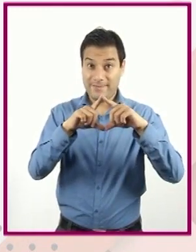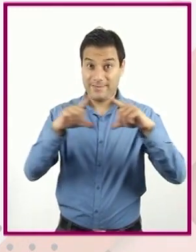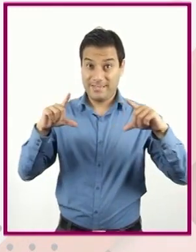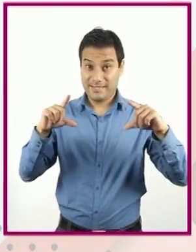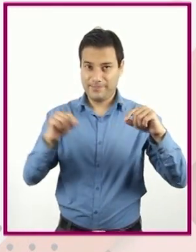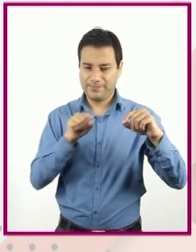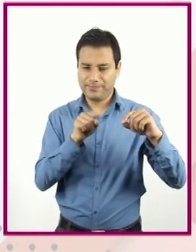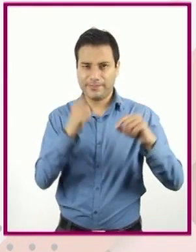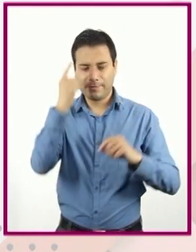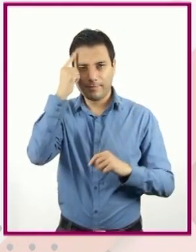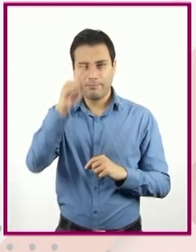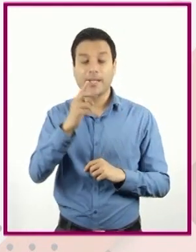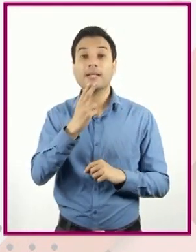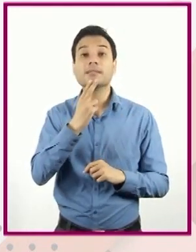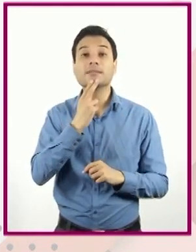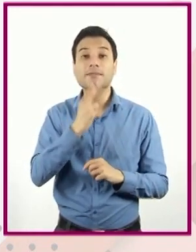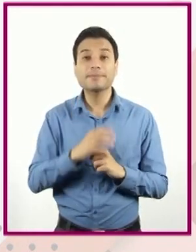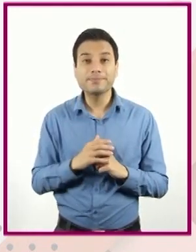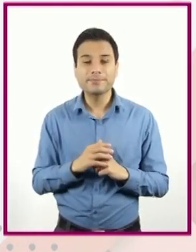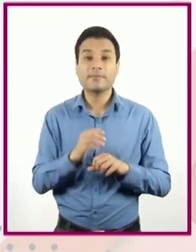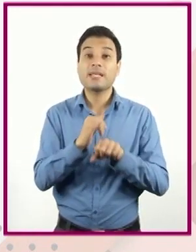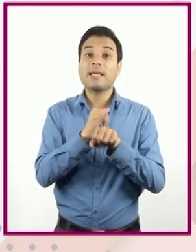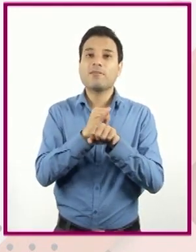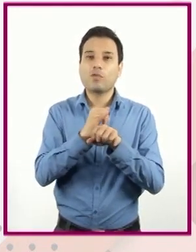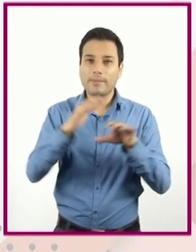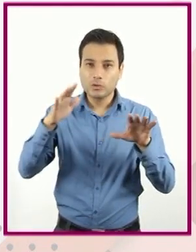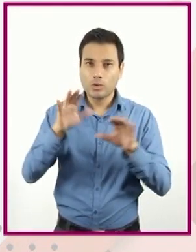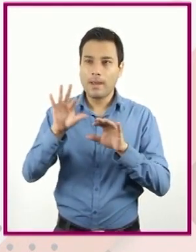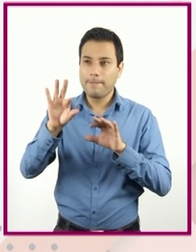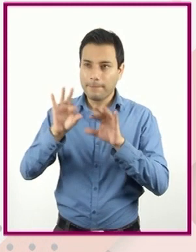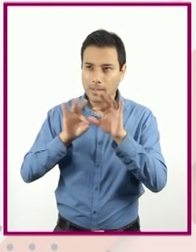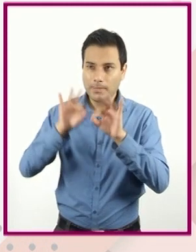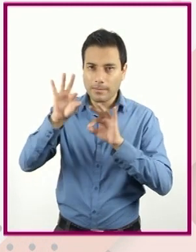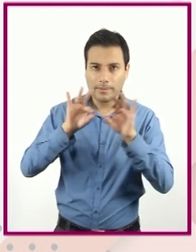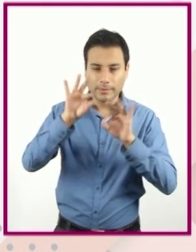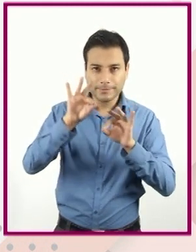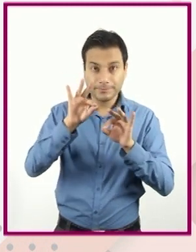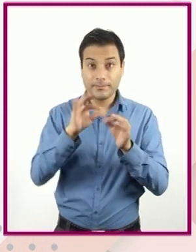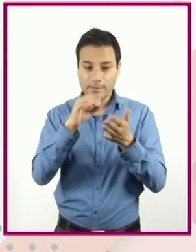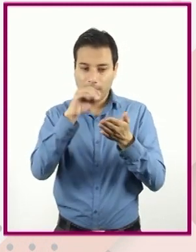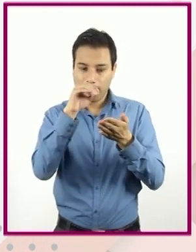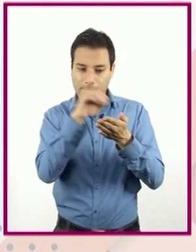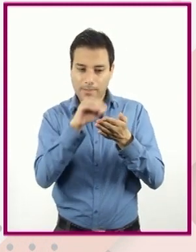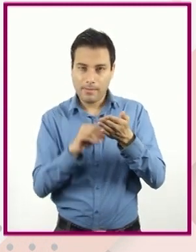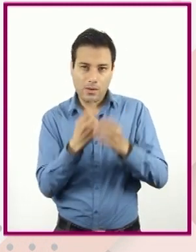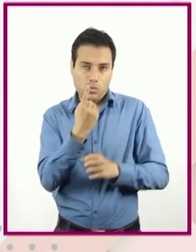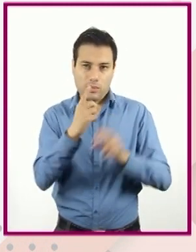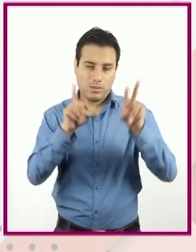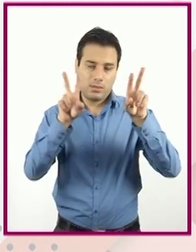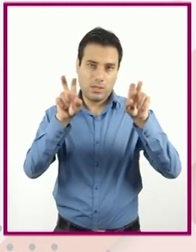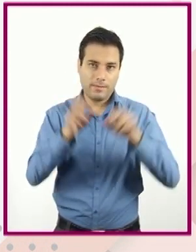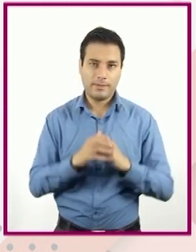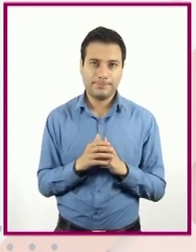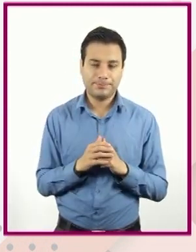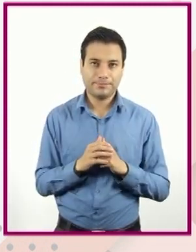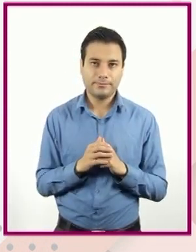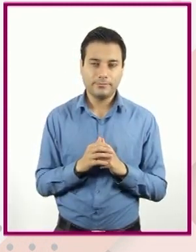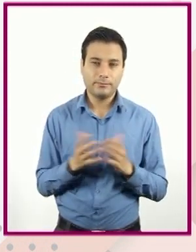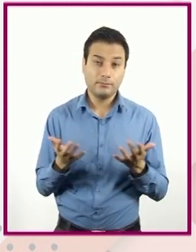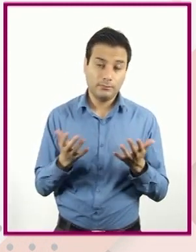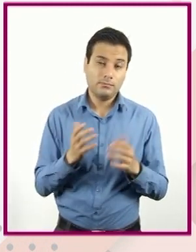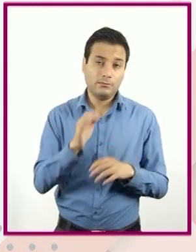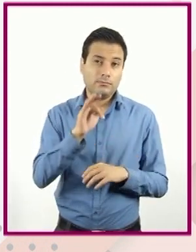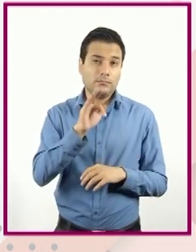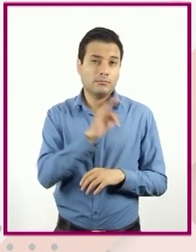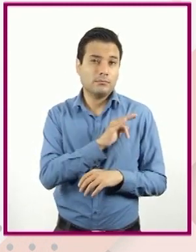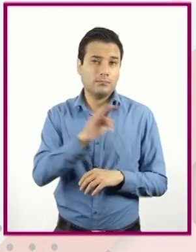que se utiliza para recabar y organizar de manera práctica información sobre un tema. Suele utilizarse como un